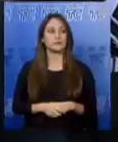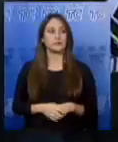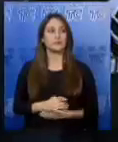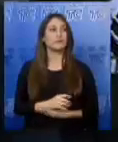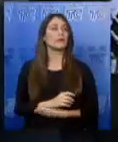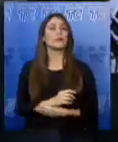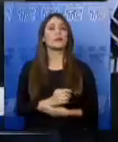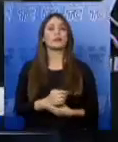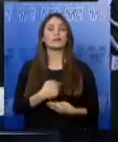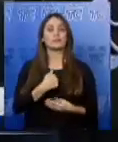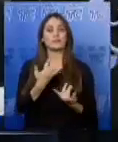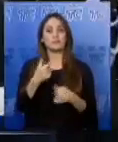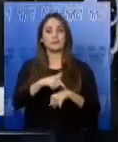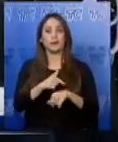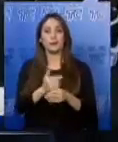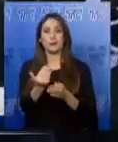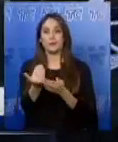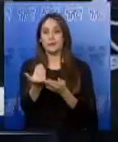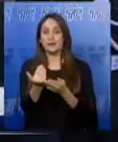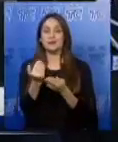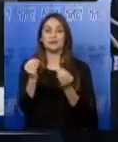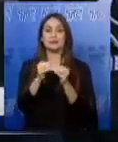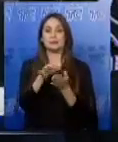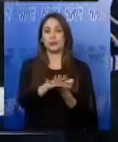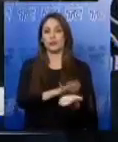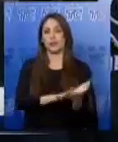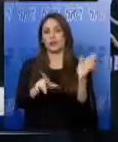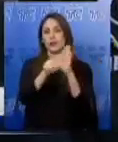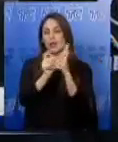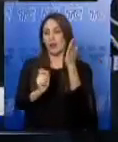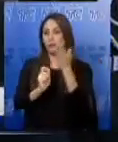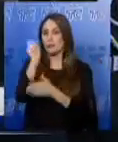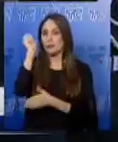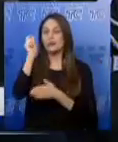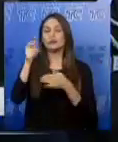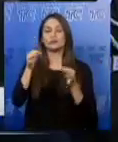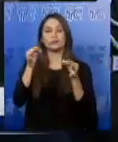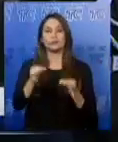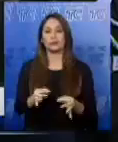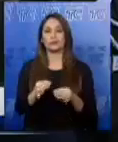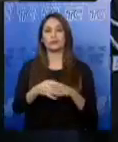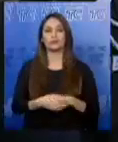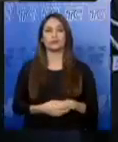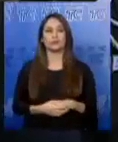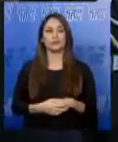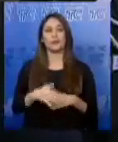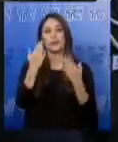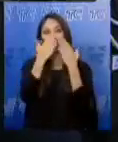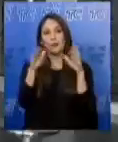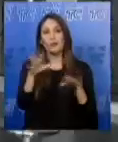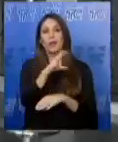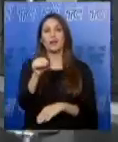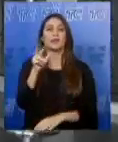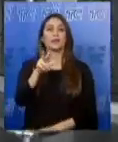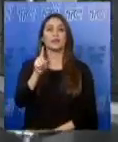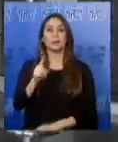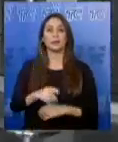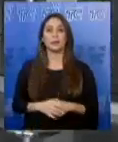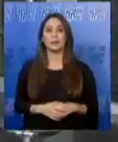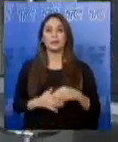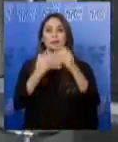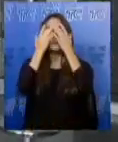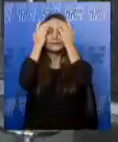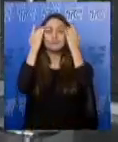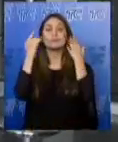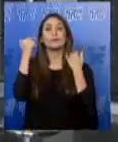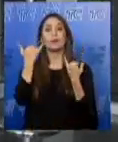estaríamos en los tiempos necesarios para que el proyecto de ley pueda estar en vigencia ya en Navidad y Año Nuevo. Tan solo para finalizar, contarles